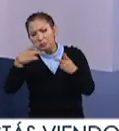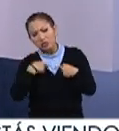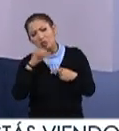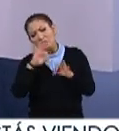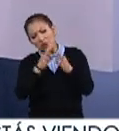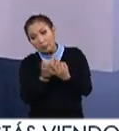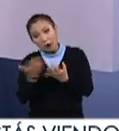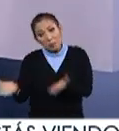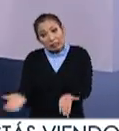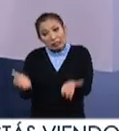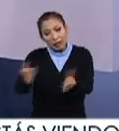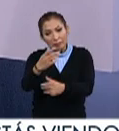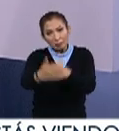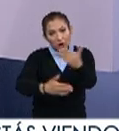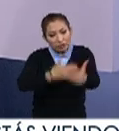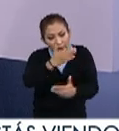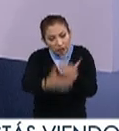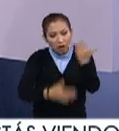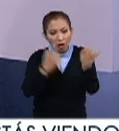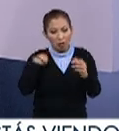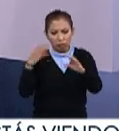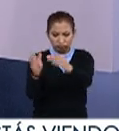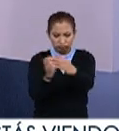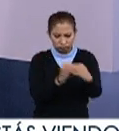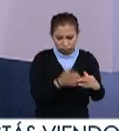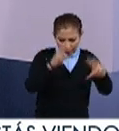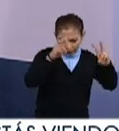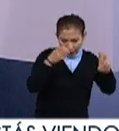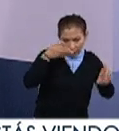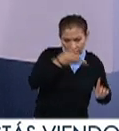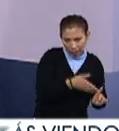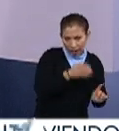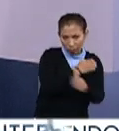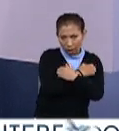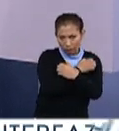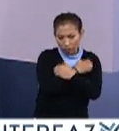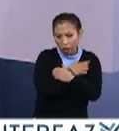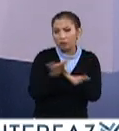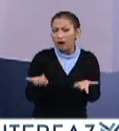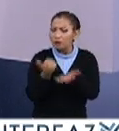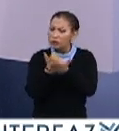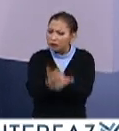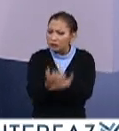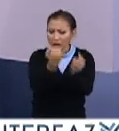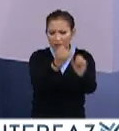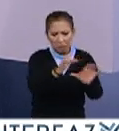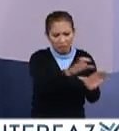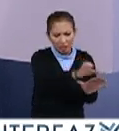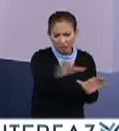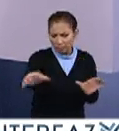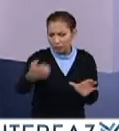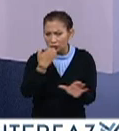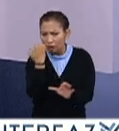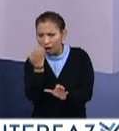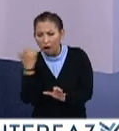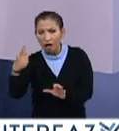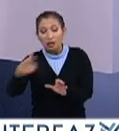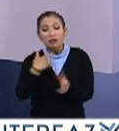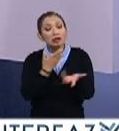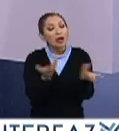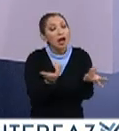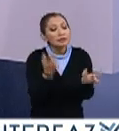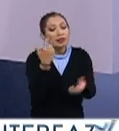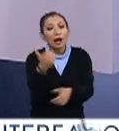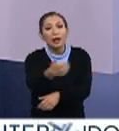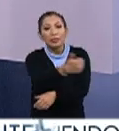una forma de impulsar el proceso de descentralización del sistema educativo, favoreciendo la autonomía de las escuelas y la rendición